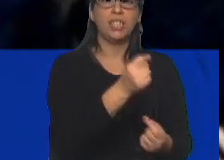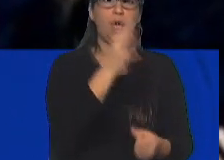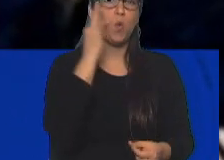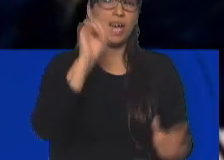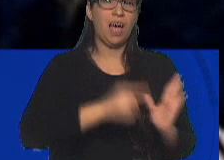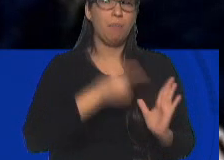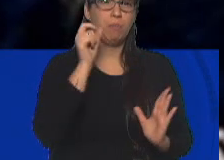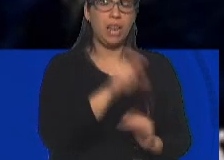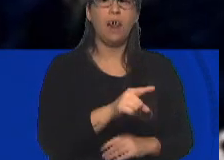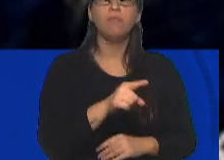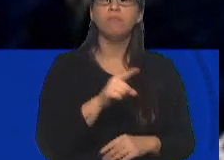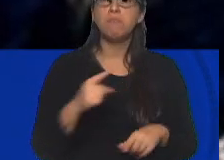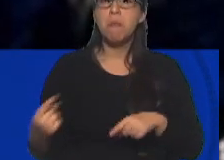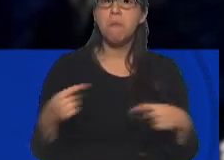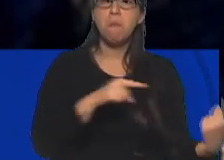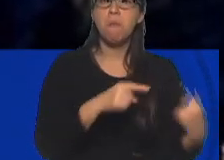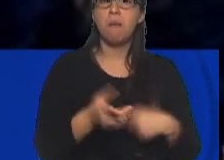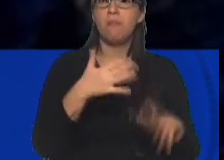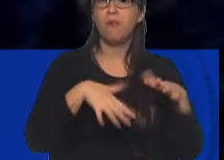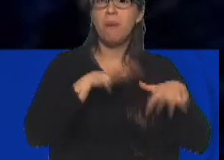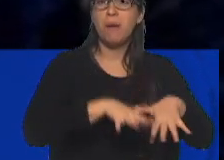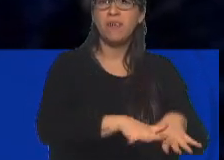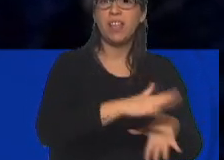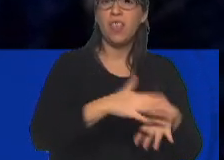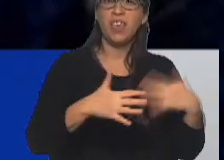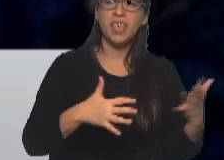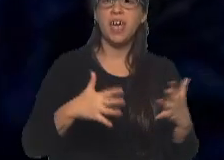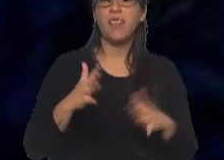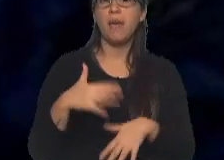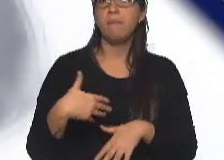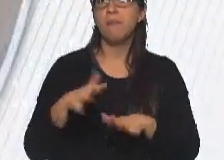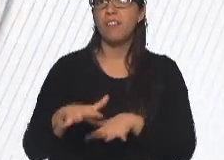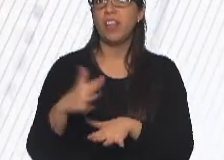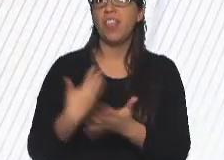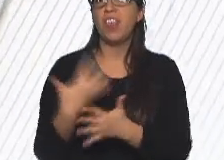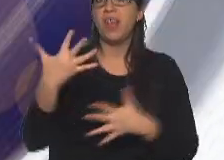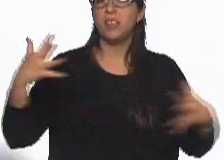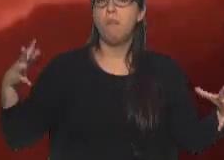Los enfrentamientos ocurrieron entre manifestantes de izquierda y extrema derecha en la capital.